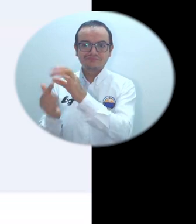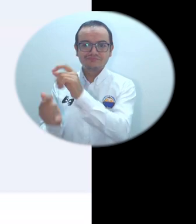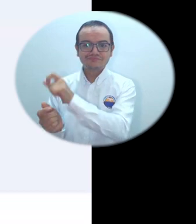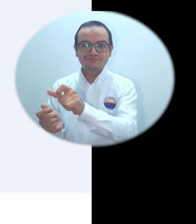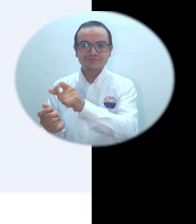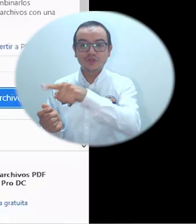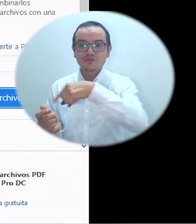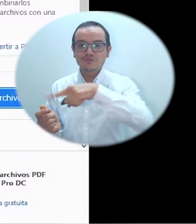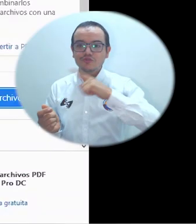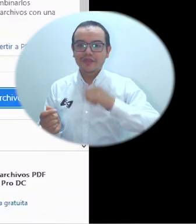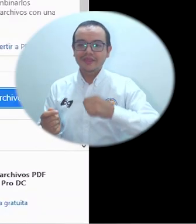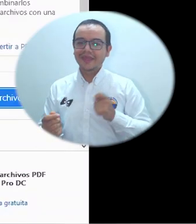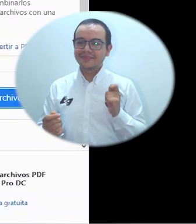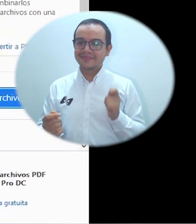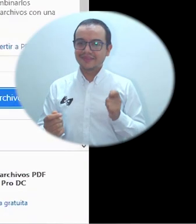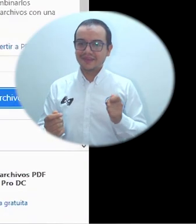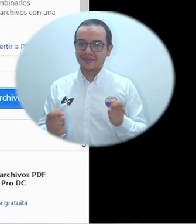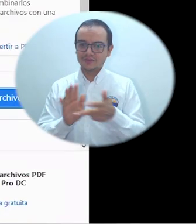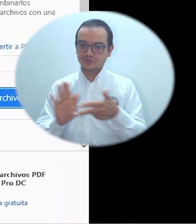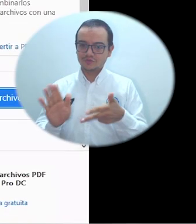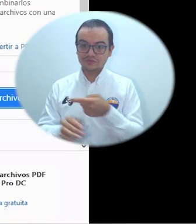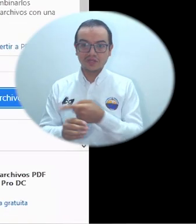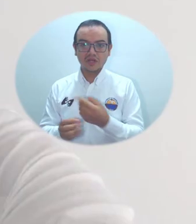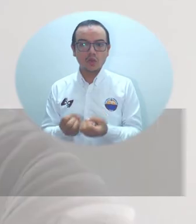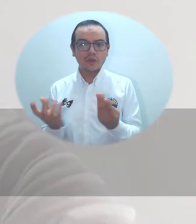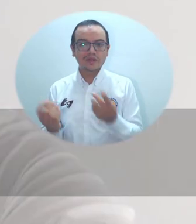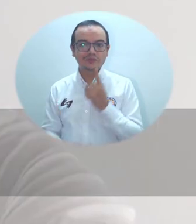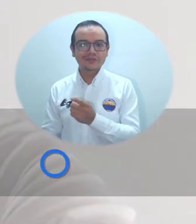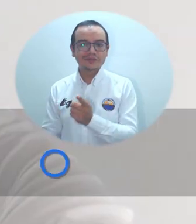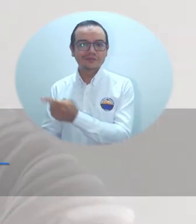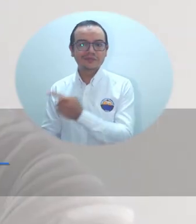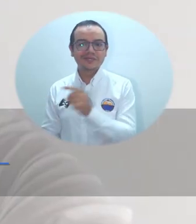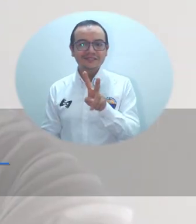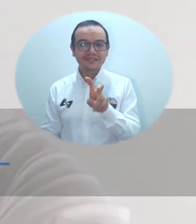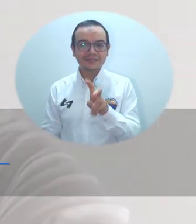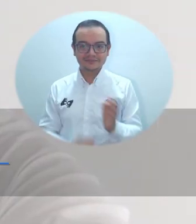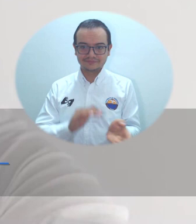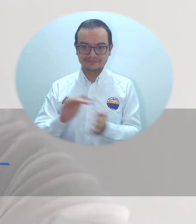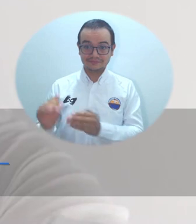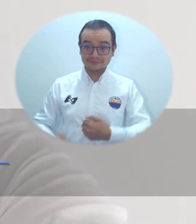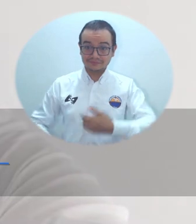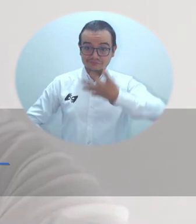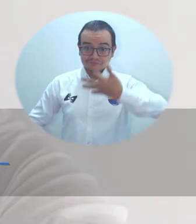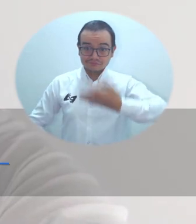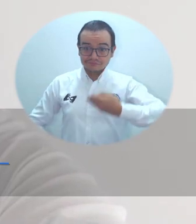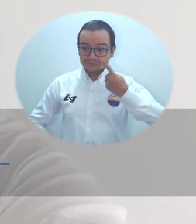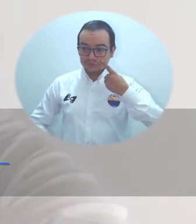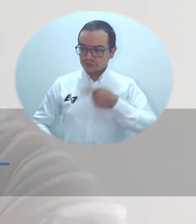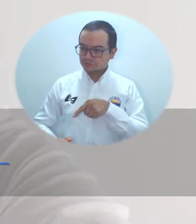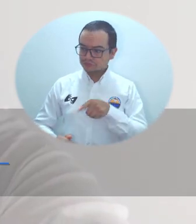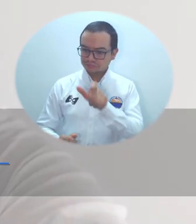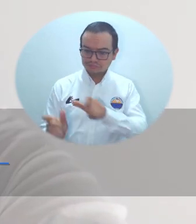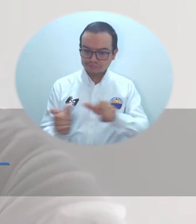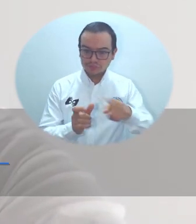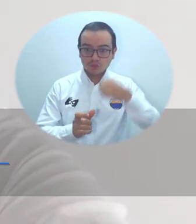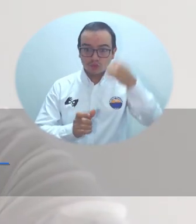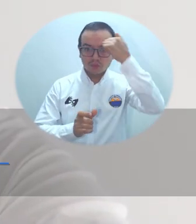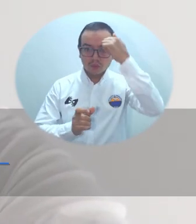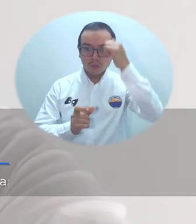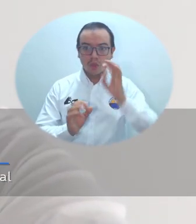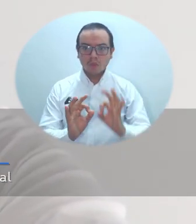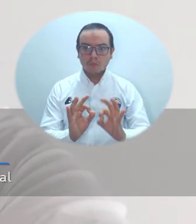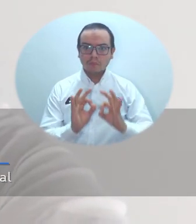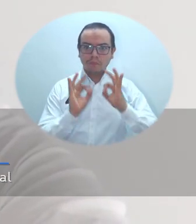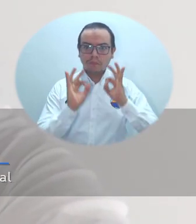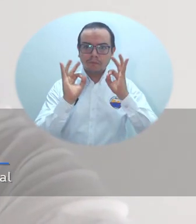quiero destacar la calidad académica, que se ve reflejada en la nómina docente con la que cuenta. Un esfuerzo de parte